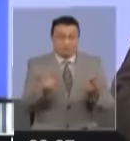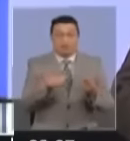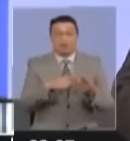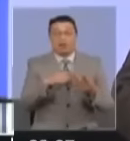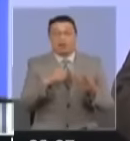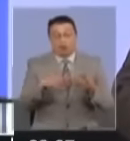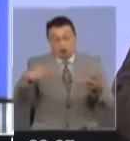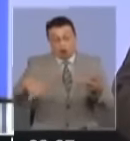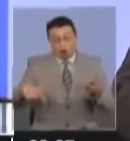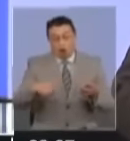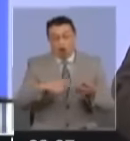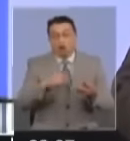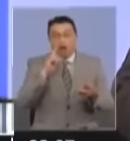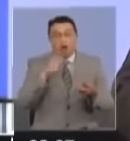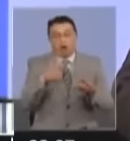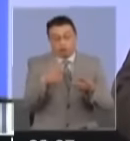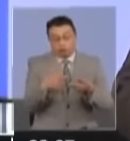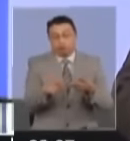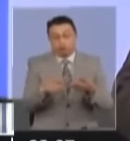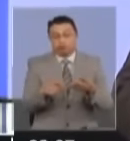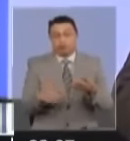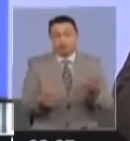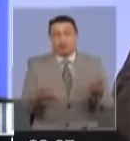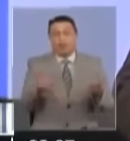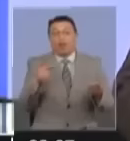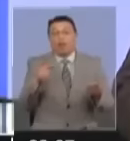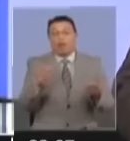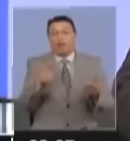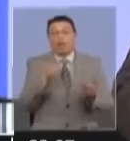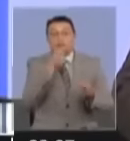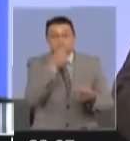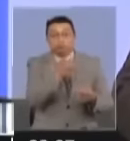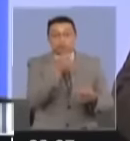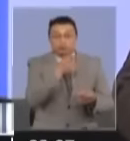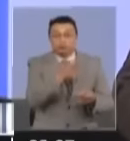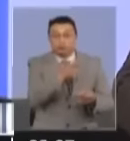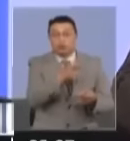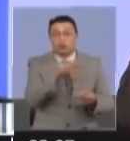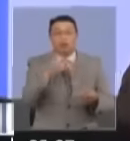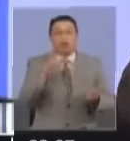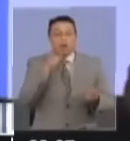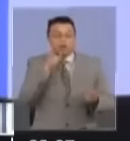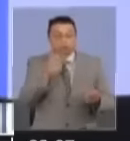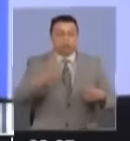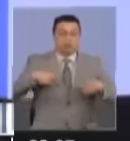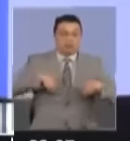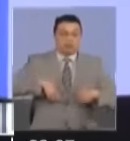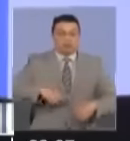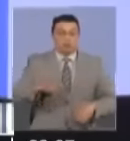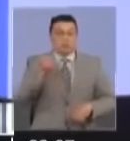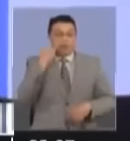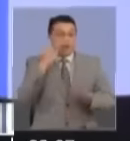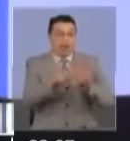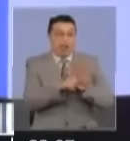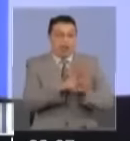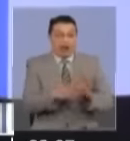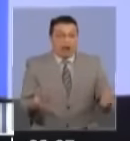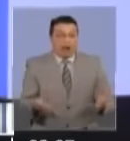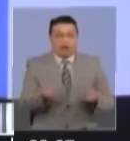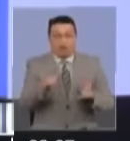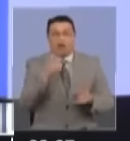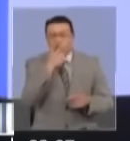en hoy día hay una serie de denuncias de enriquecimiento ilícito. Yo creo que hay sospechas